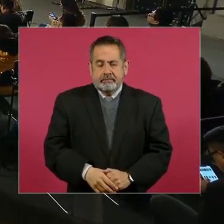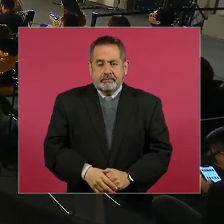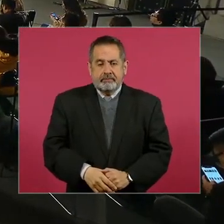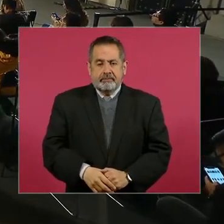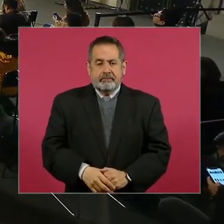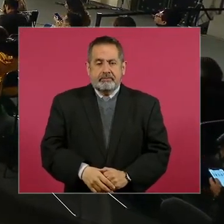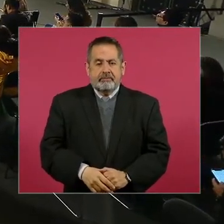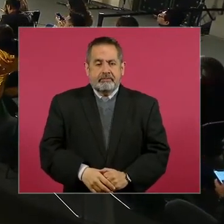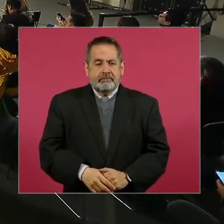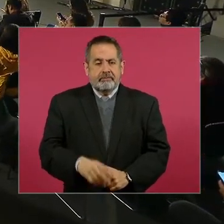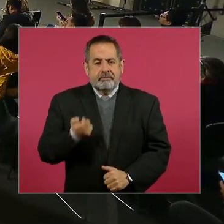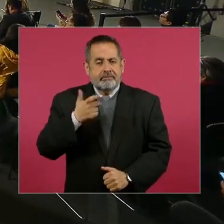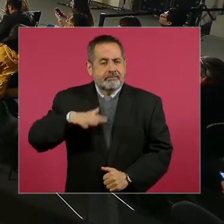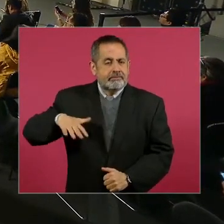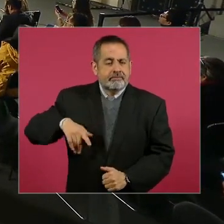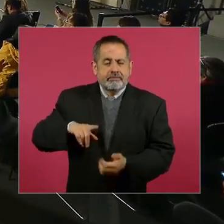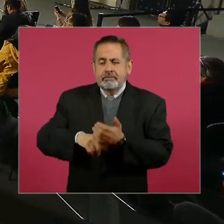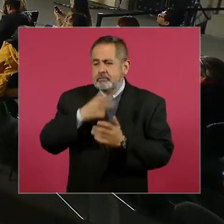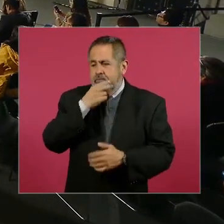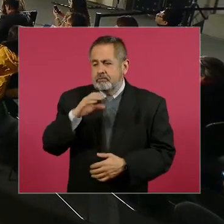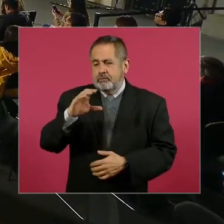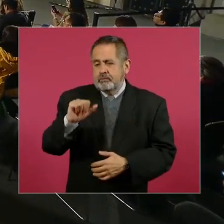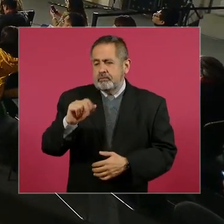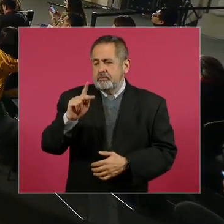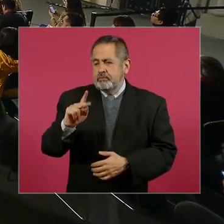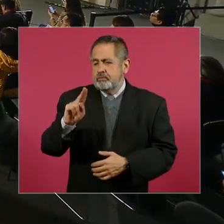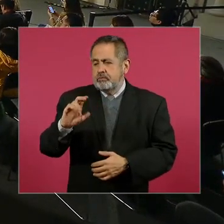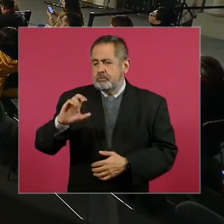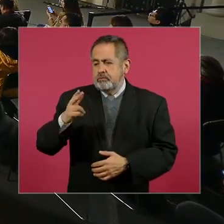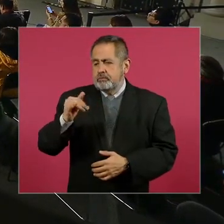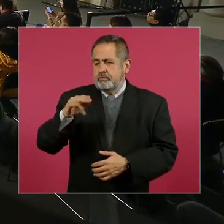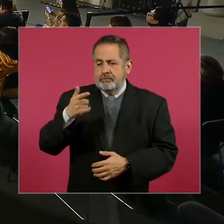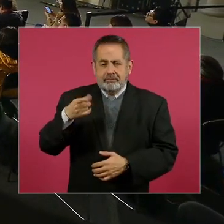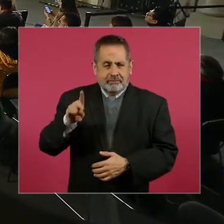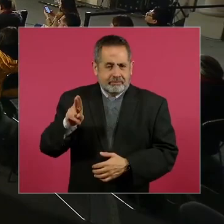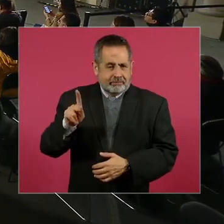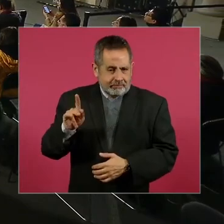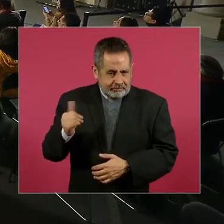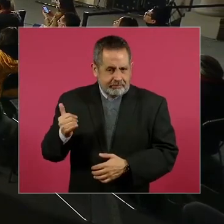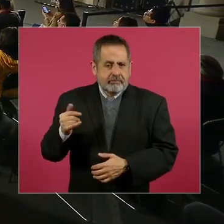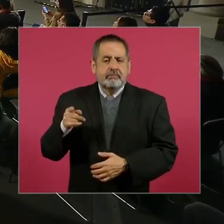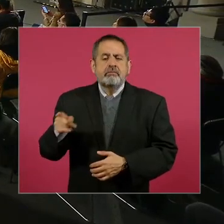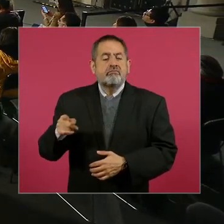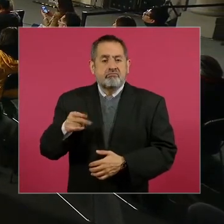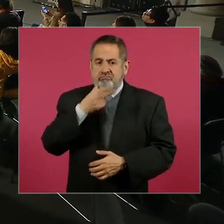¿Qué es lo que decía Kapuscinski, uno de los mejores periodistas del mundo?